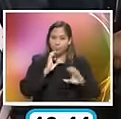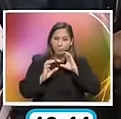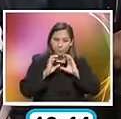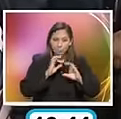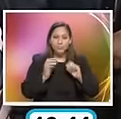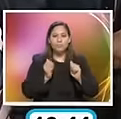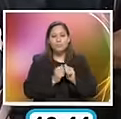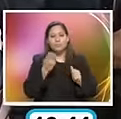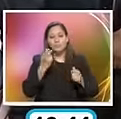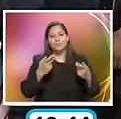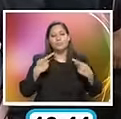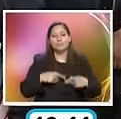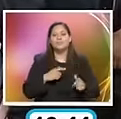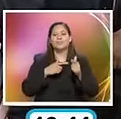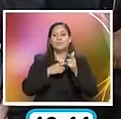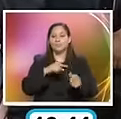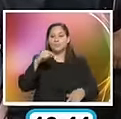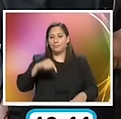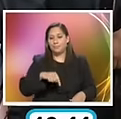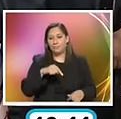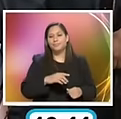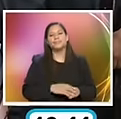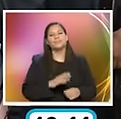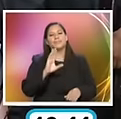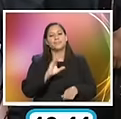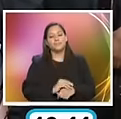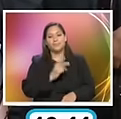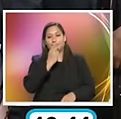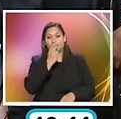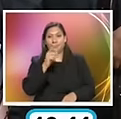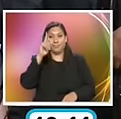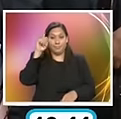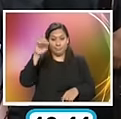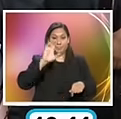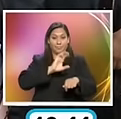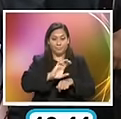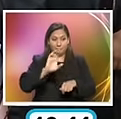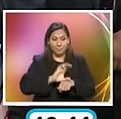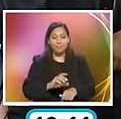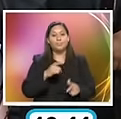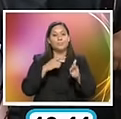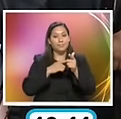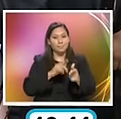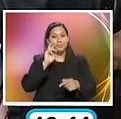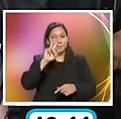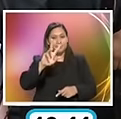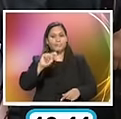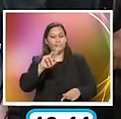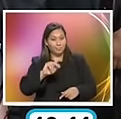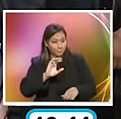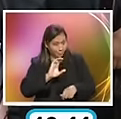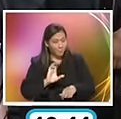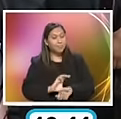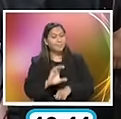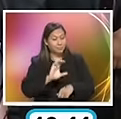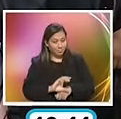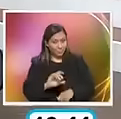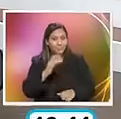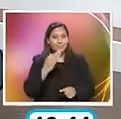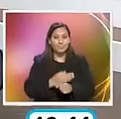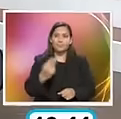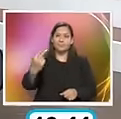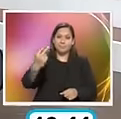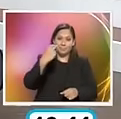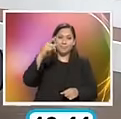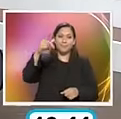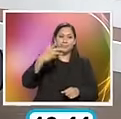comunicarnos con ese público que nos sigue acá, y déjame decirte que en Colombia en este momento nos están siguiendo. Desde Colombia. Desde Colombia nos están